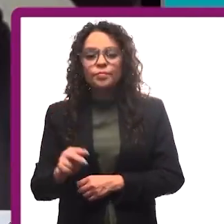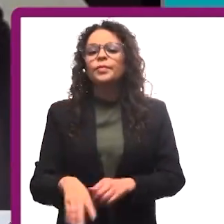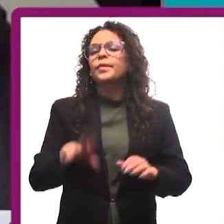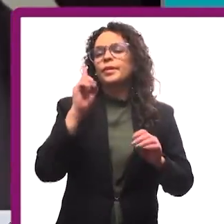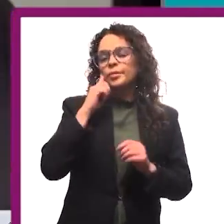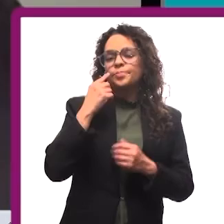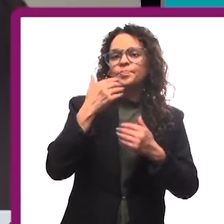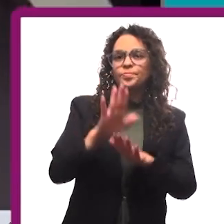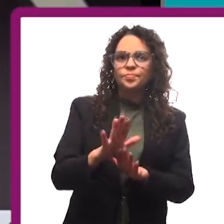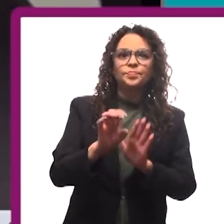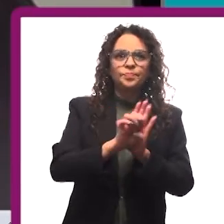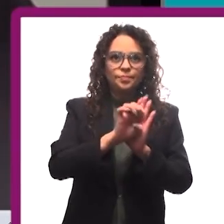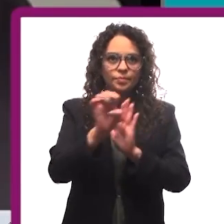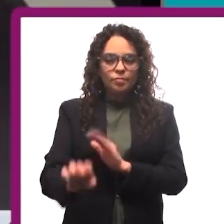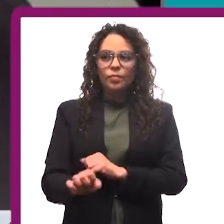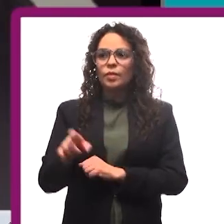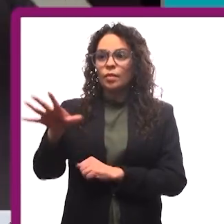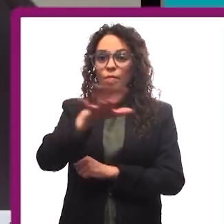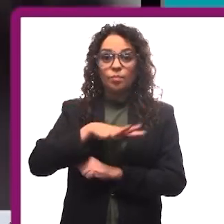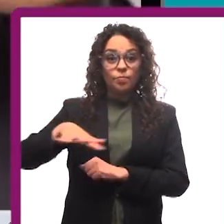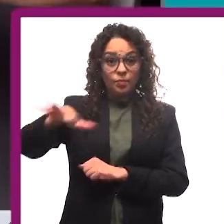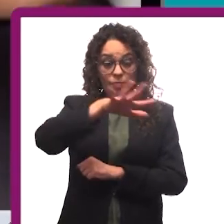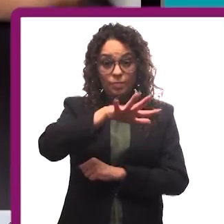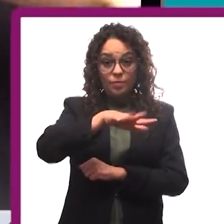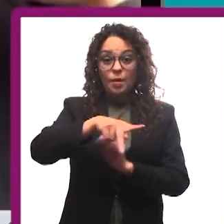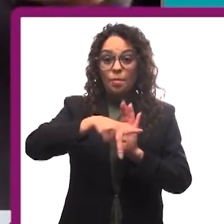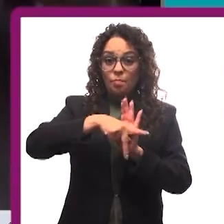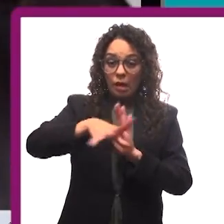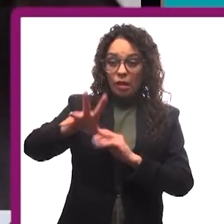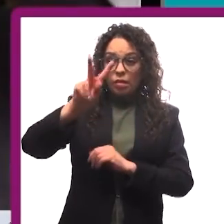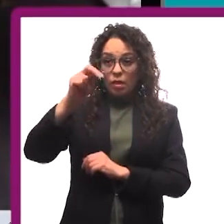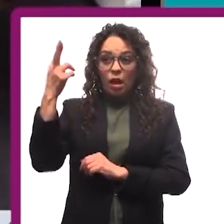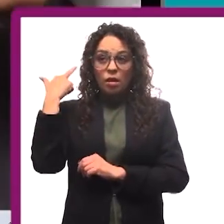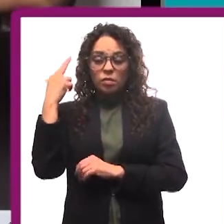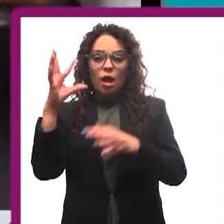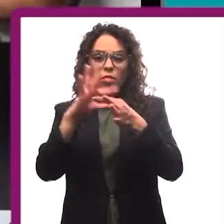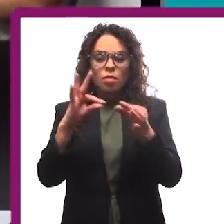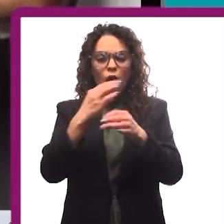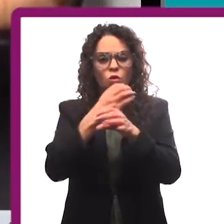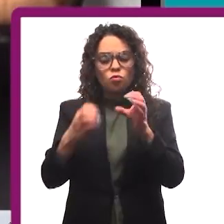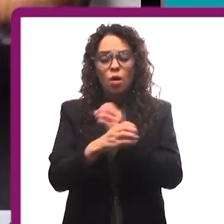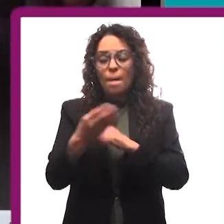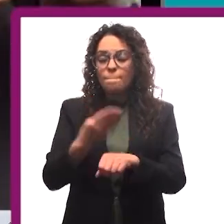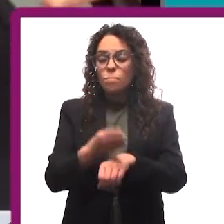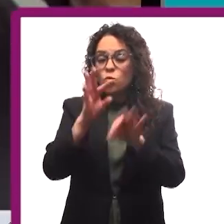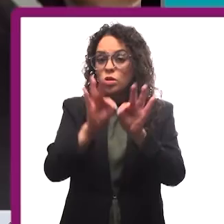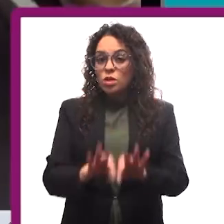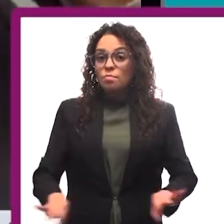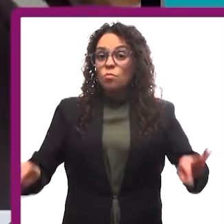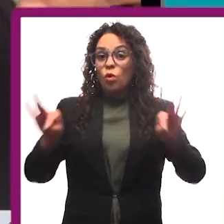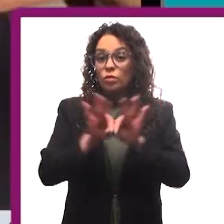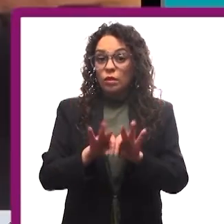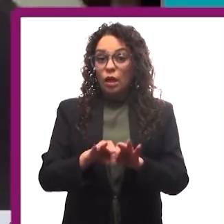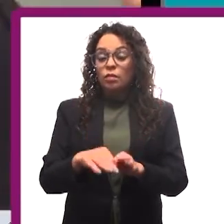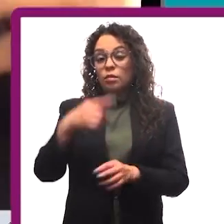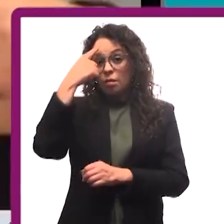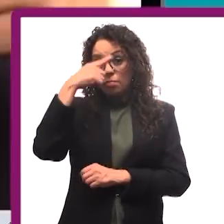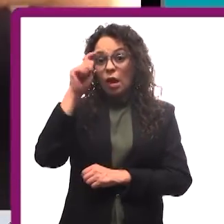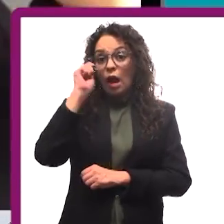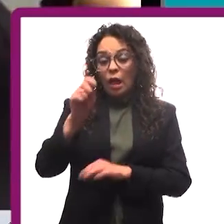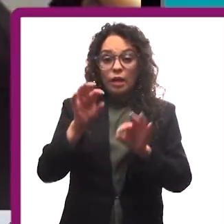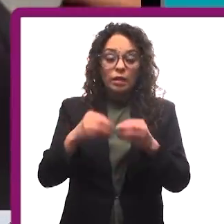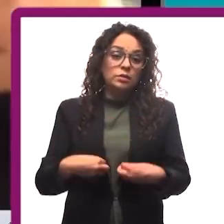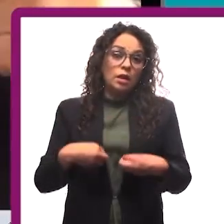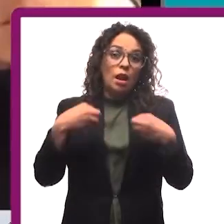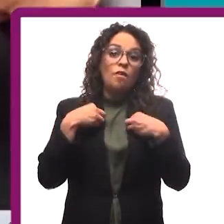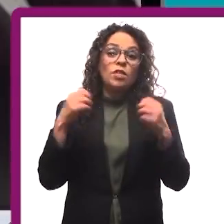nos hablan de cosas muy importantes, muy relevantes y que son vitales para la vida democrática o la